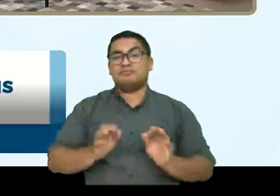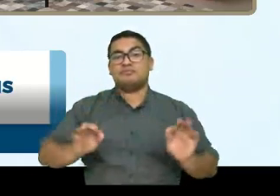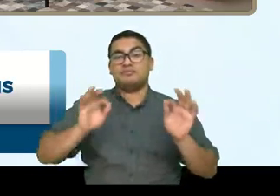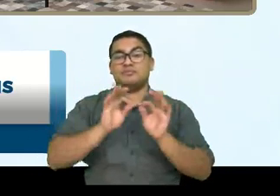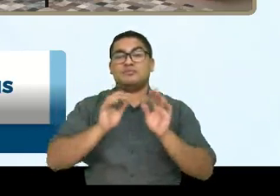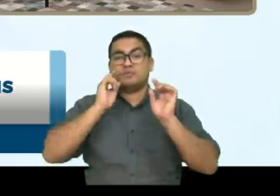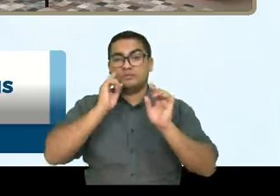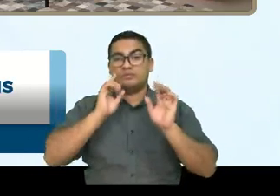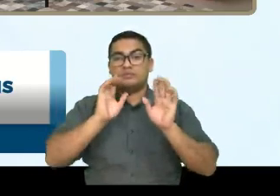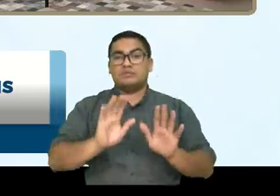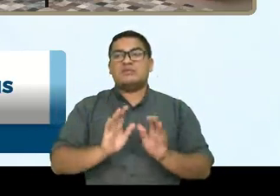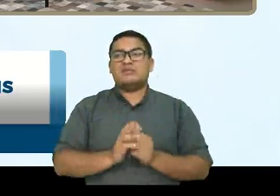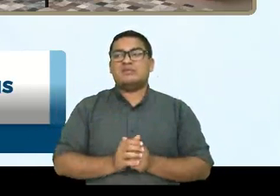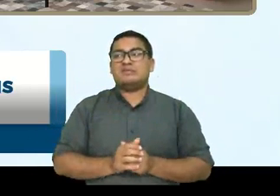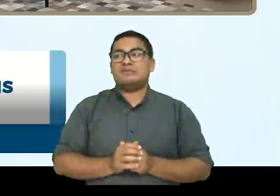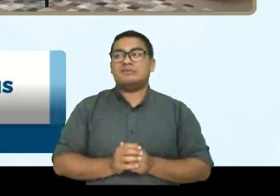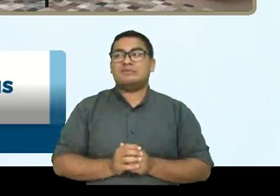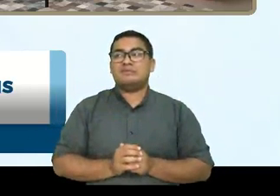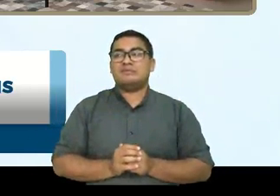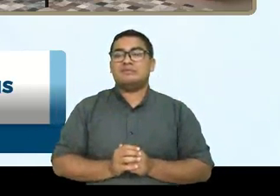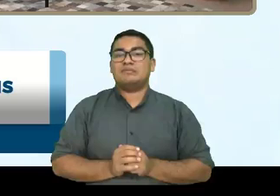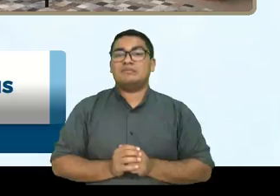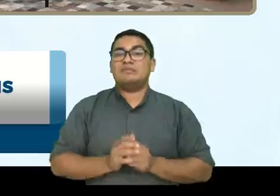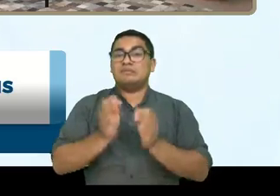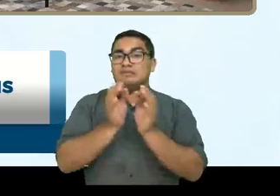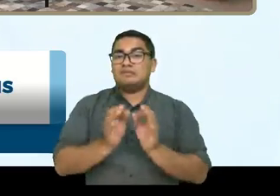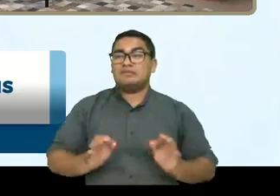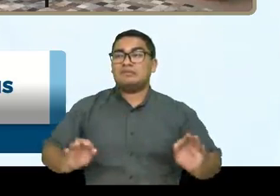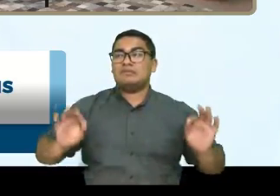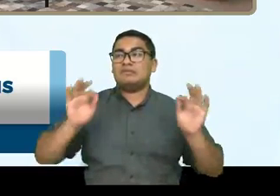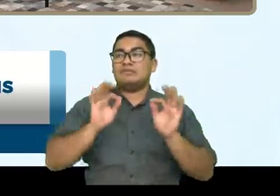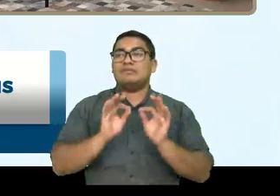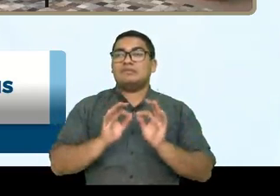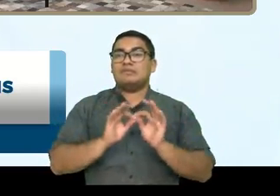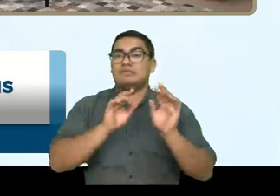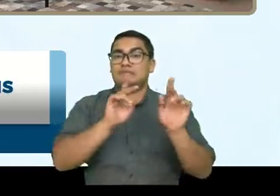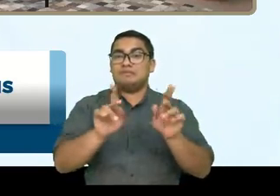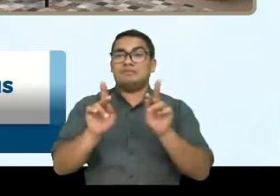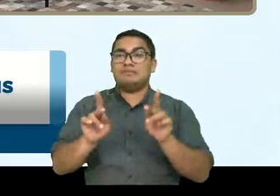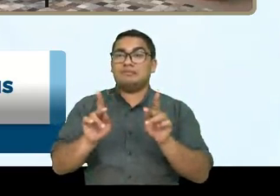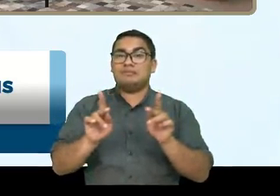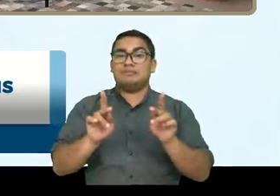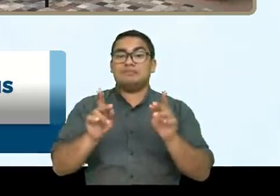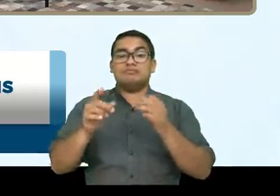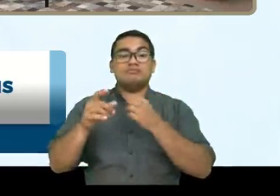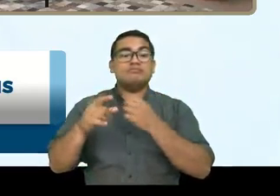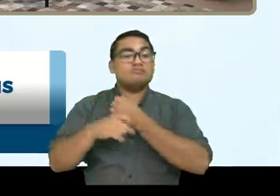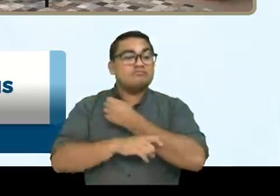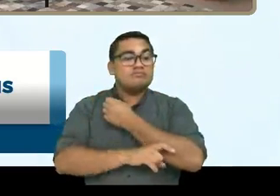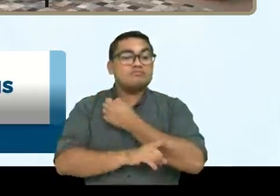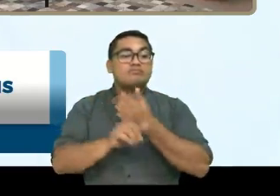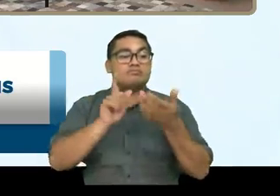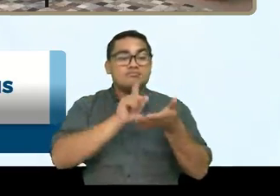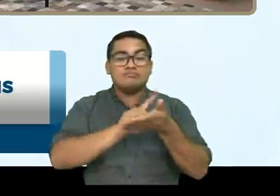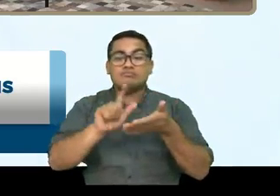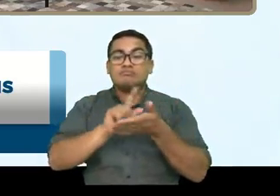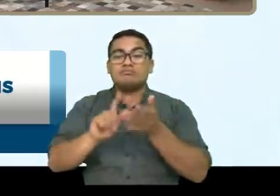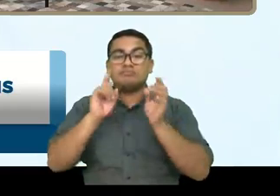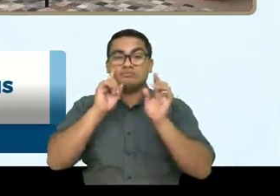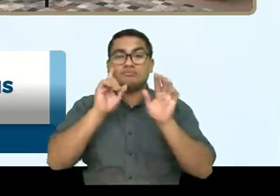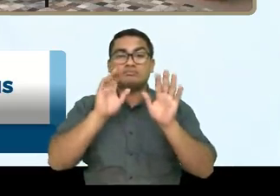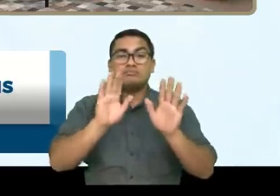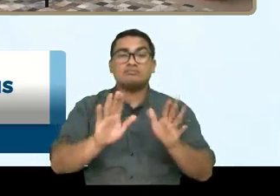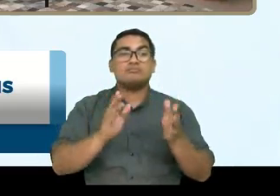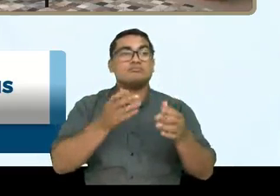casos. Pero antes que aparezca un caso, yo tengo que hacer todo lo necesario para que no me aparezcan. Que es la parte que hacemos nosotros, la